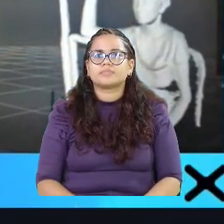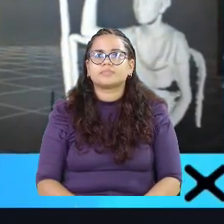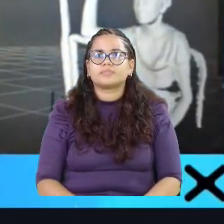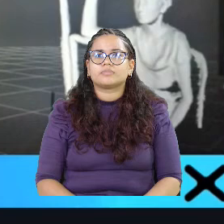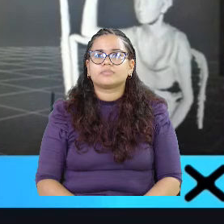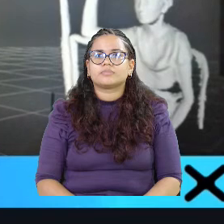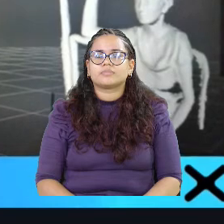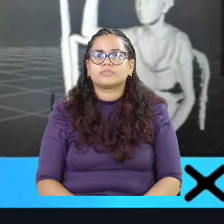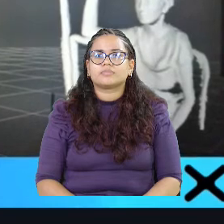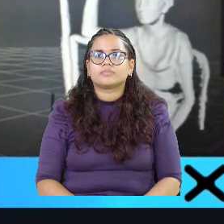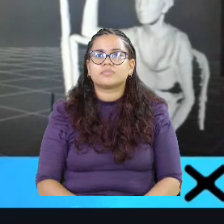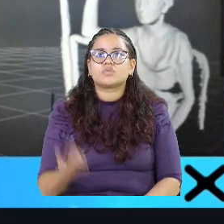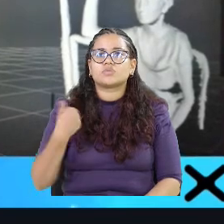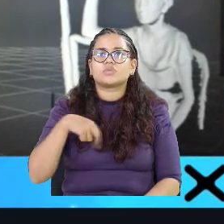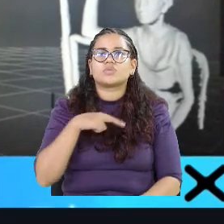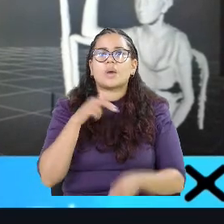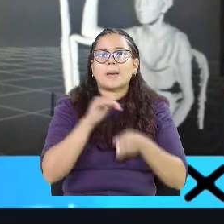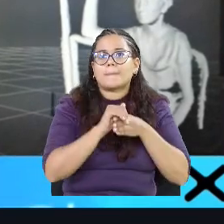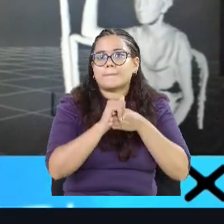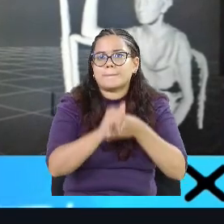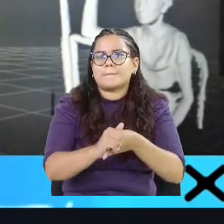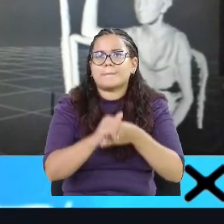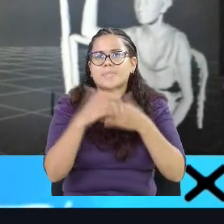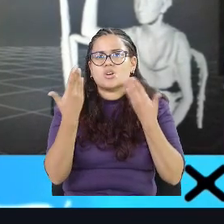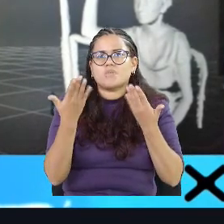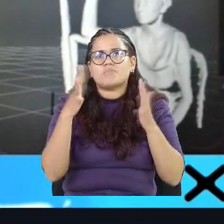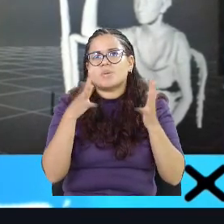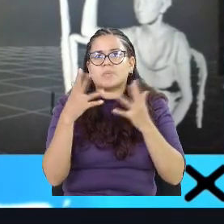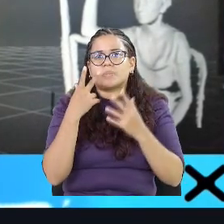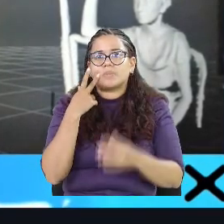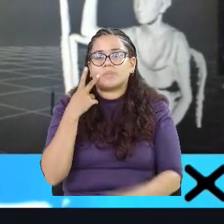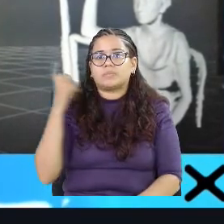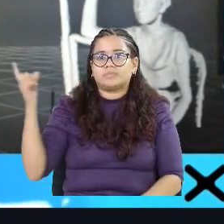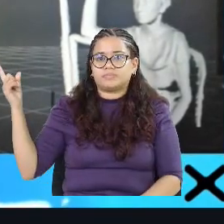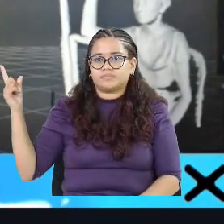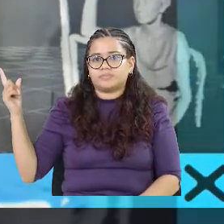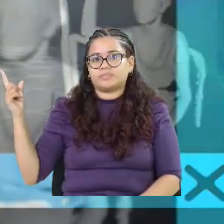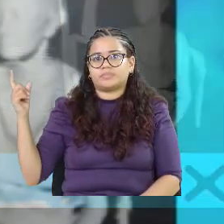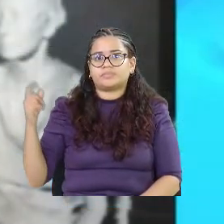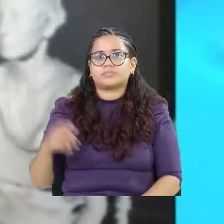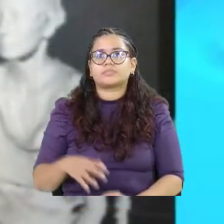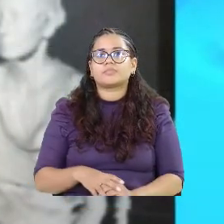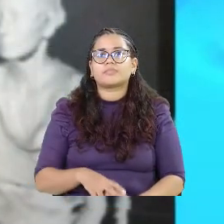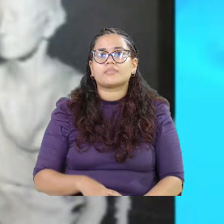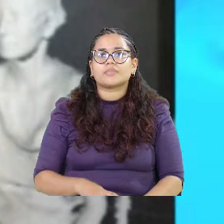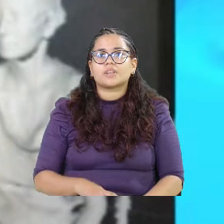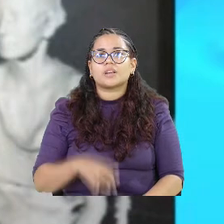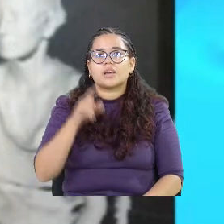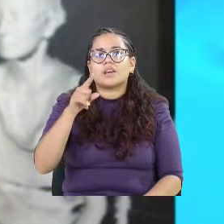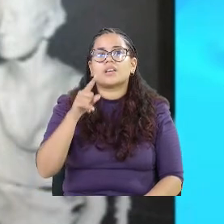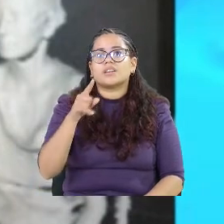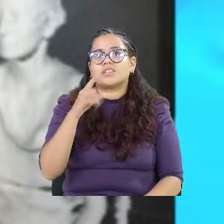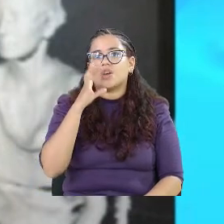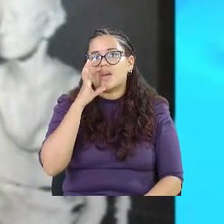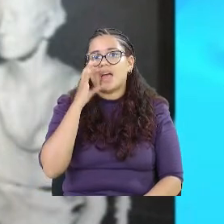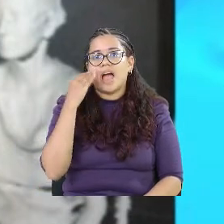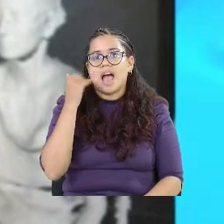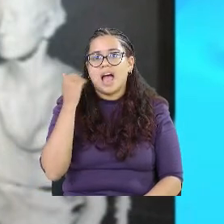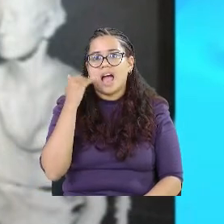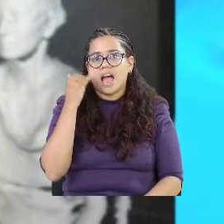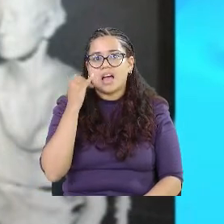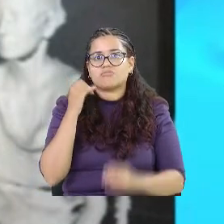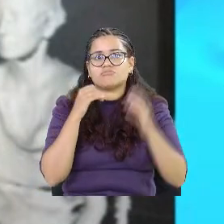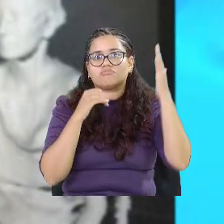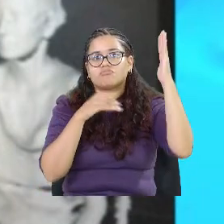Del método que nosotros tenemos se puede ver más o menos de esta forma. Aquí el paciente se hizo un prototipo de un